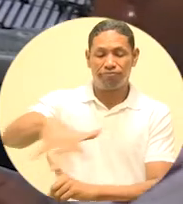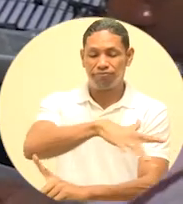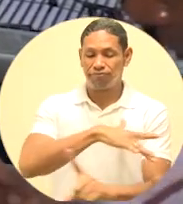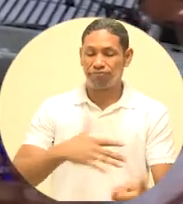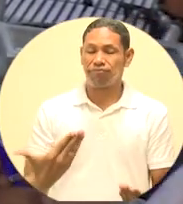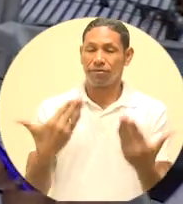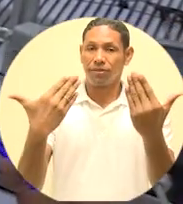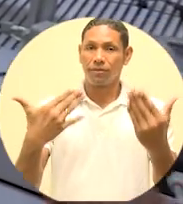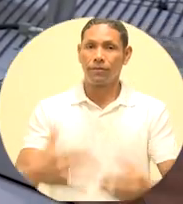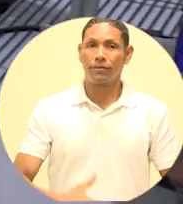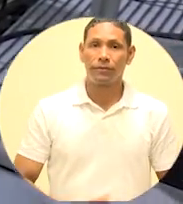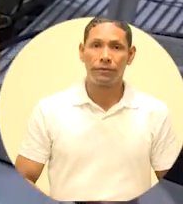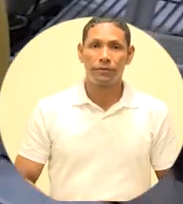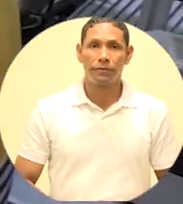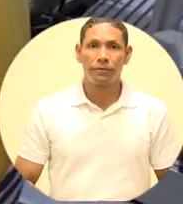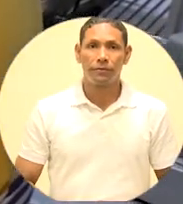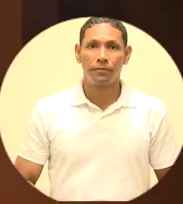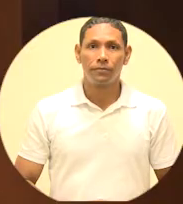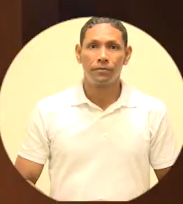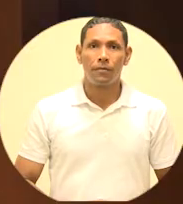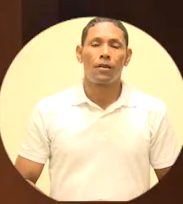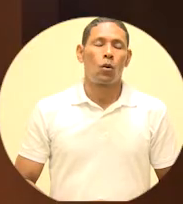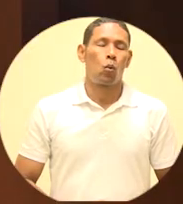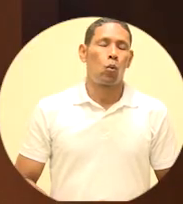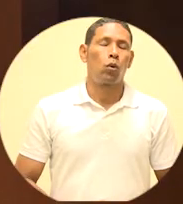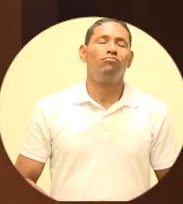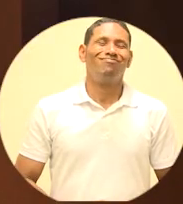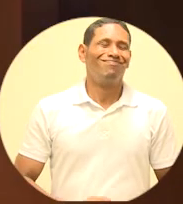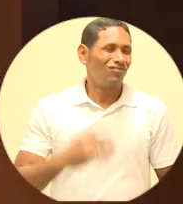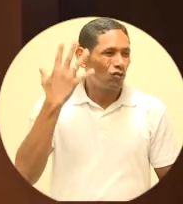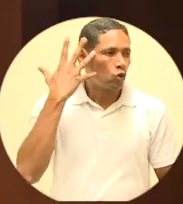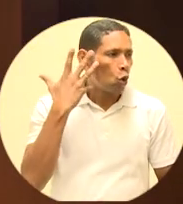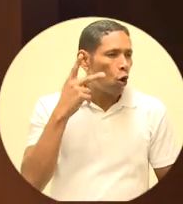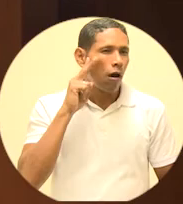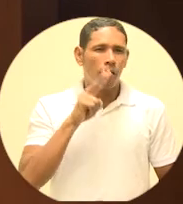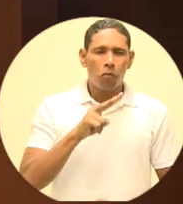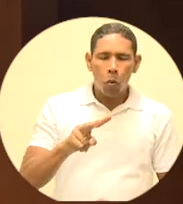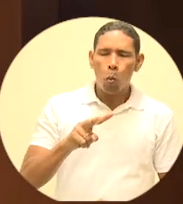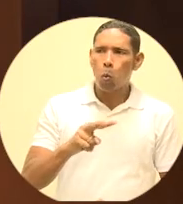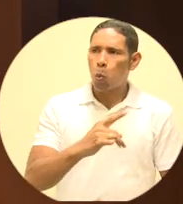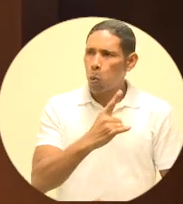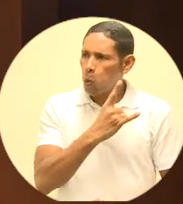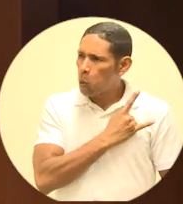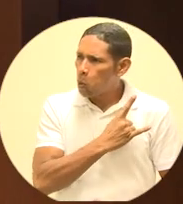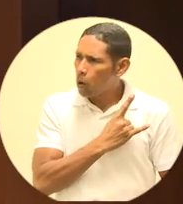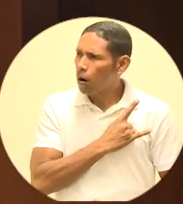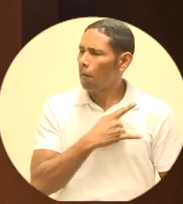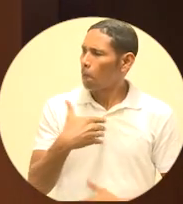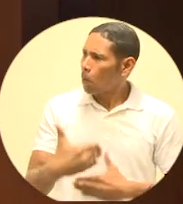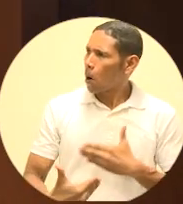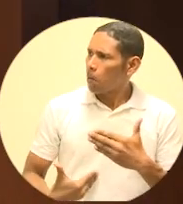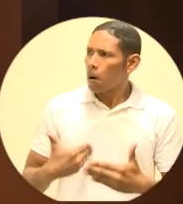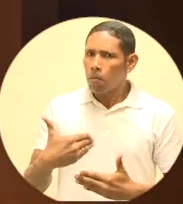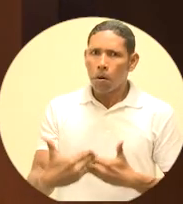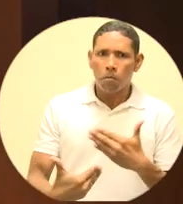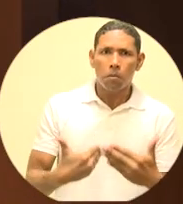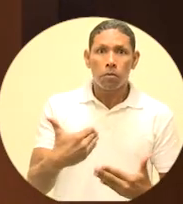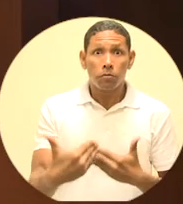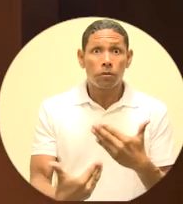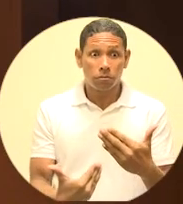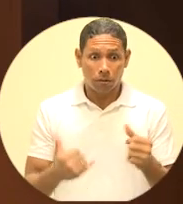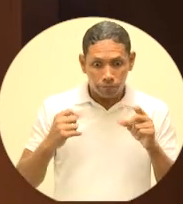comunidad universitaria. Sin duda alguna esto ha significado en lo que se vive en el día a día de la universidad, de cómo los